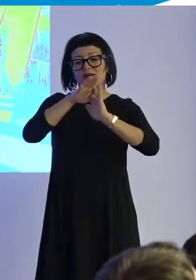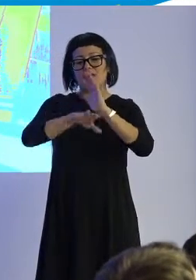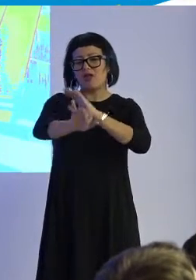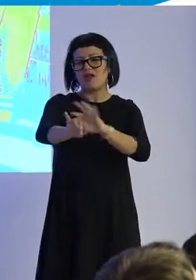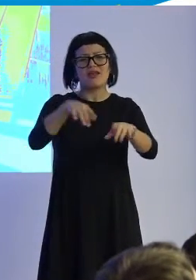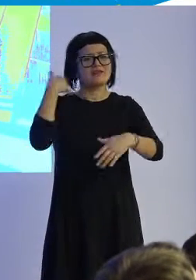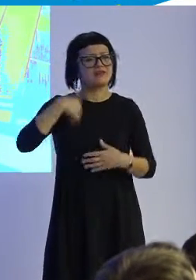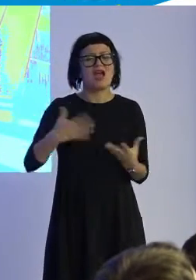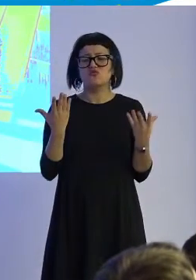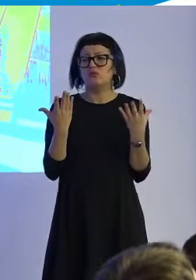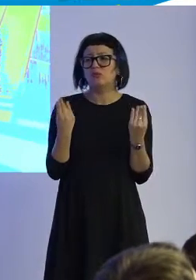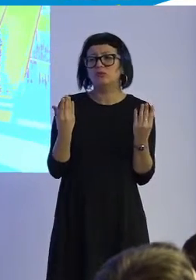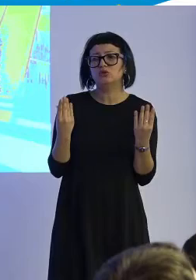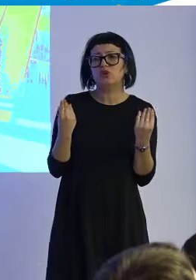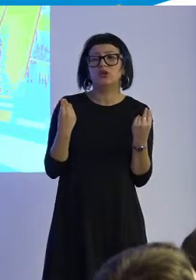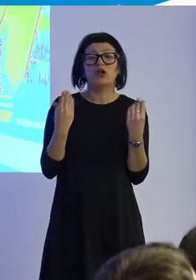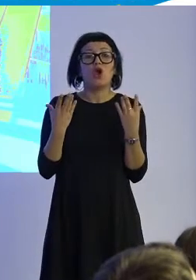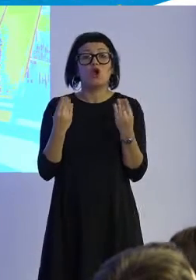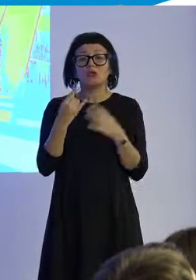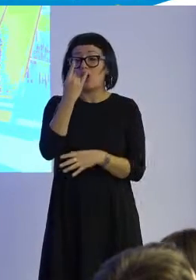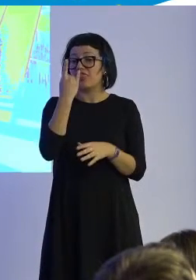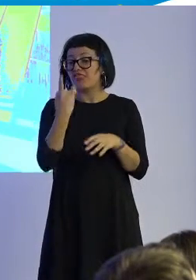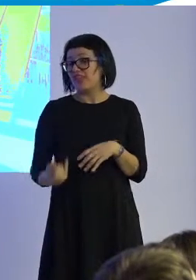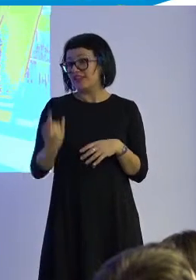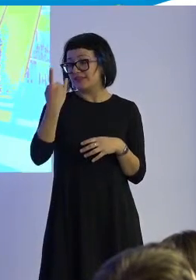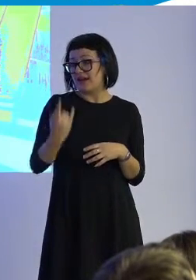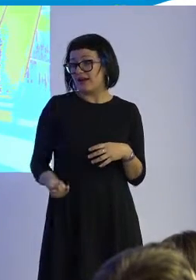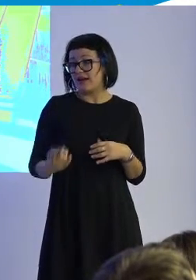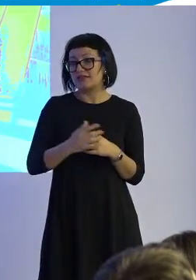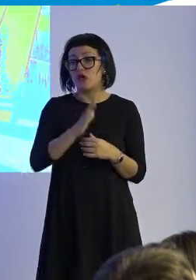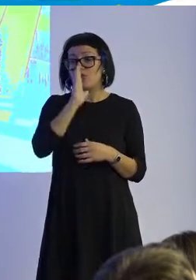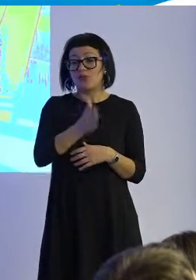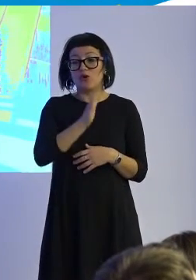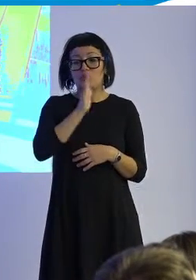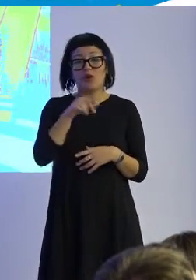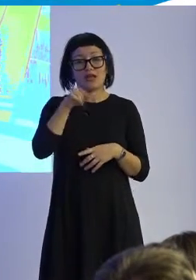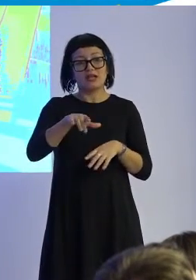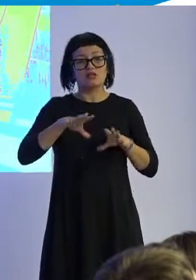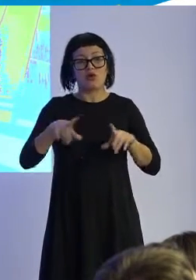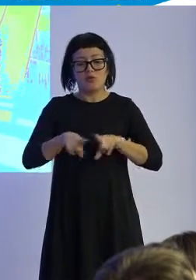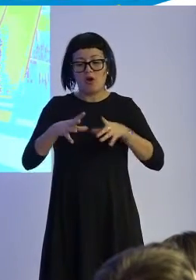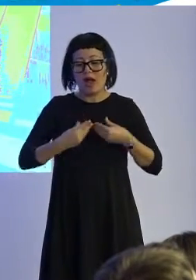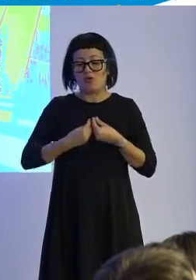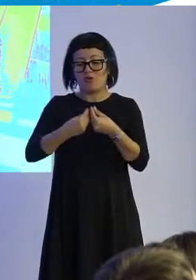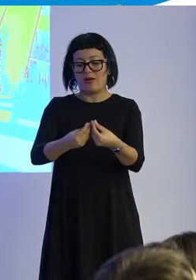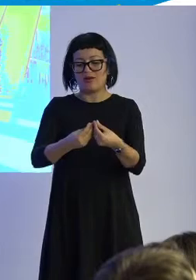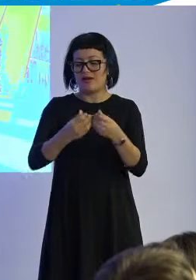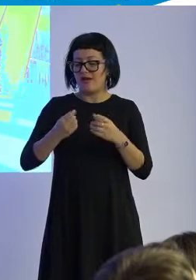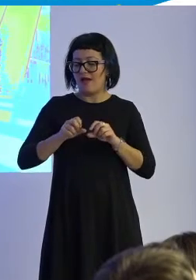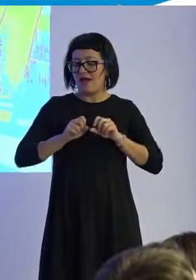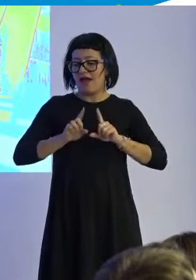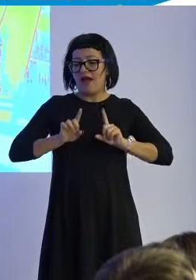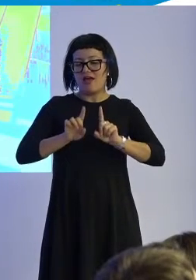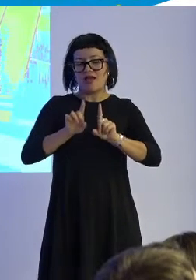montón de descargas por el simple hecho de acompañar a alguien andando, haciendo una